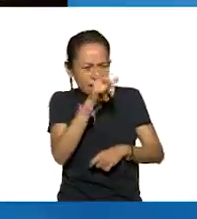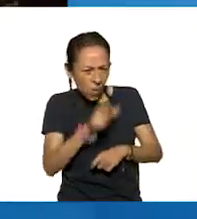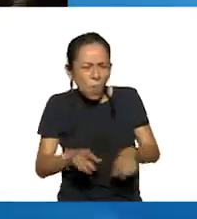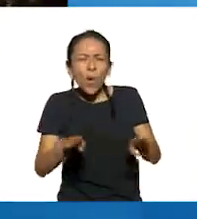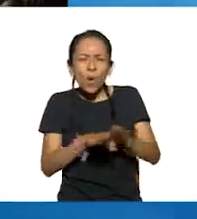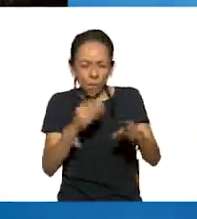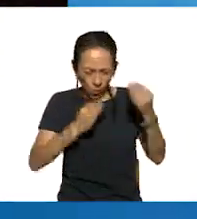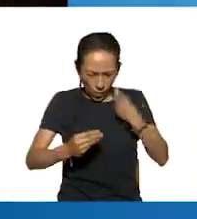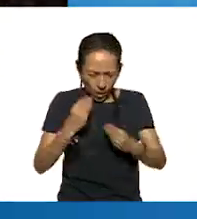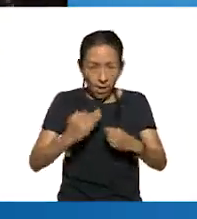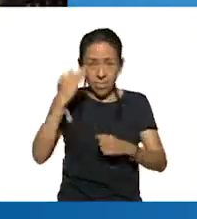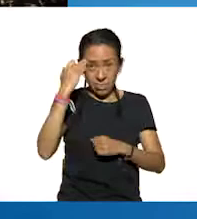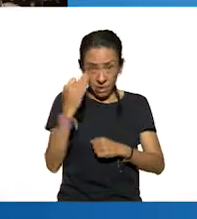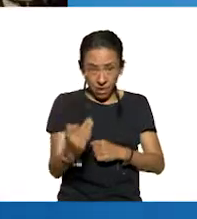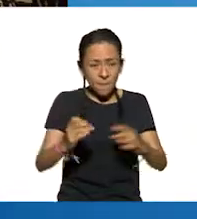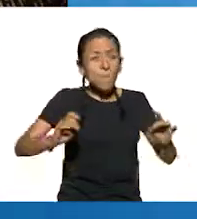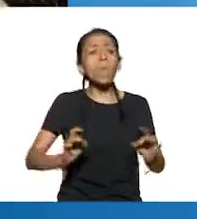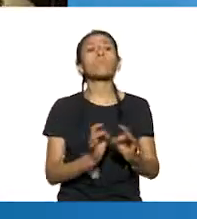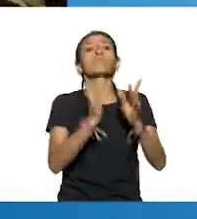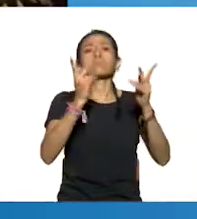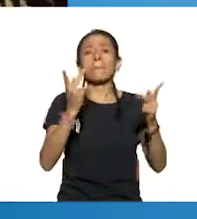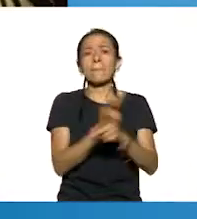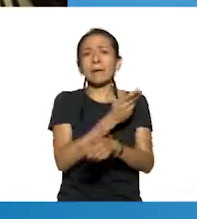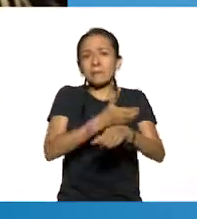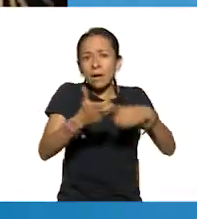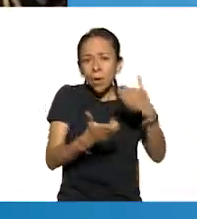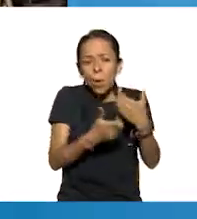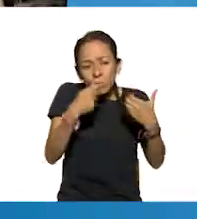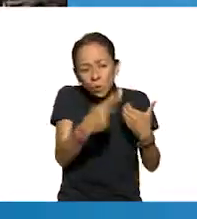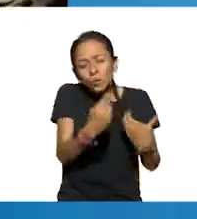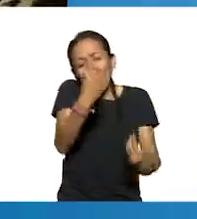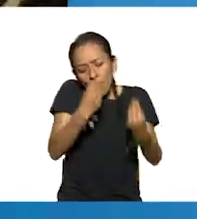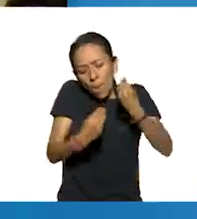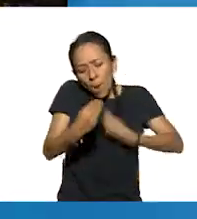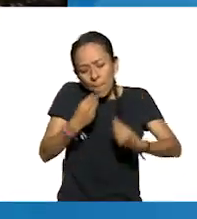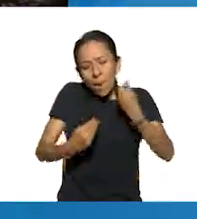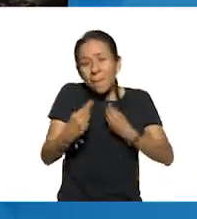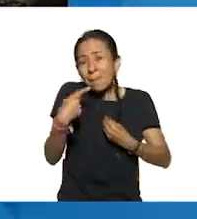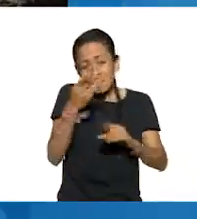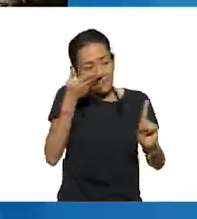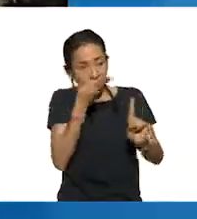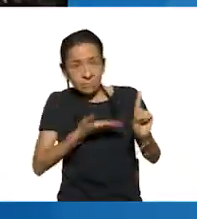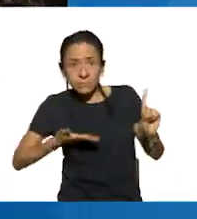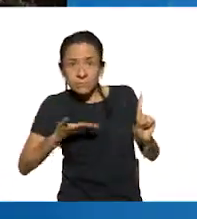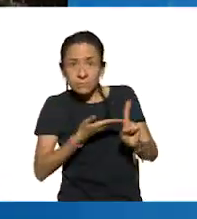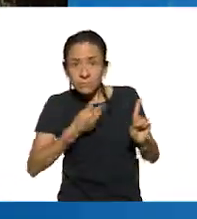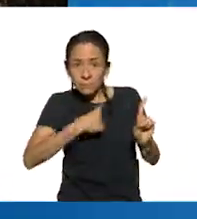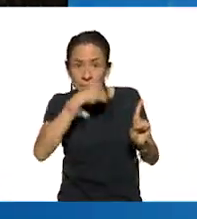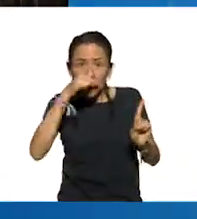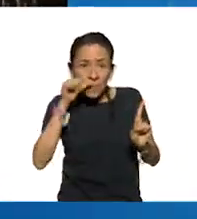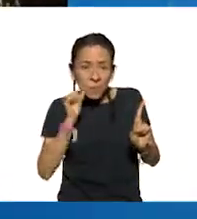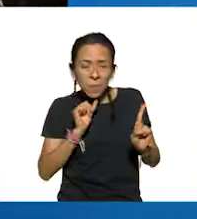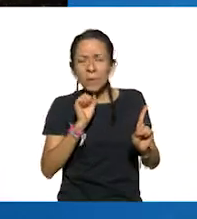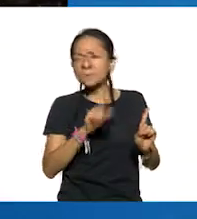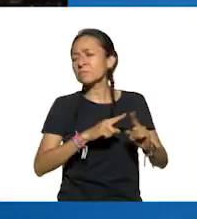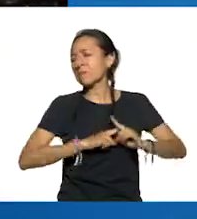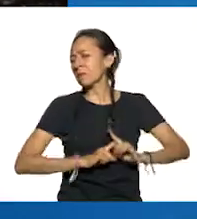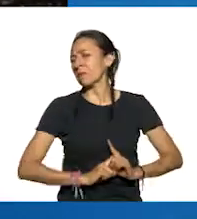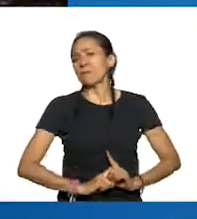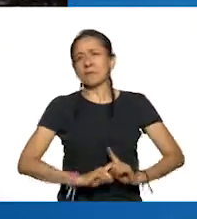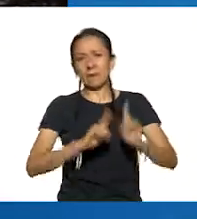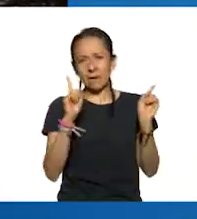viven, pero el caso de Benito Juárez salta todos esos esquemas y esos